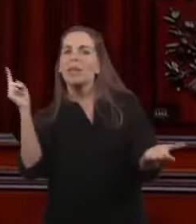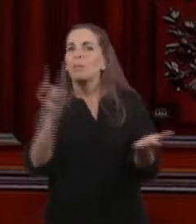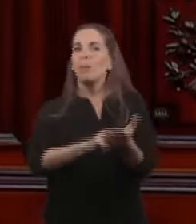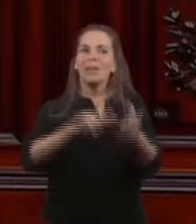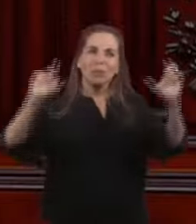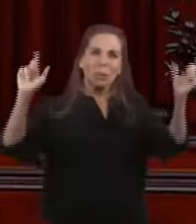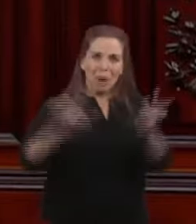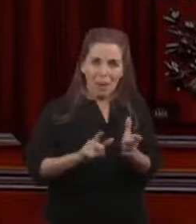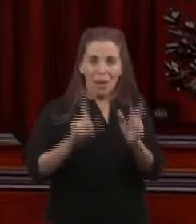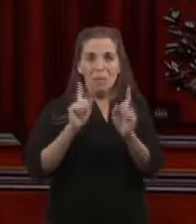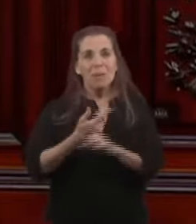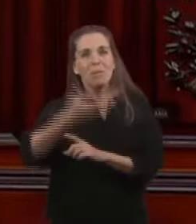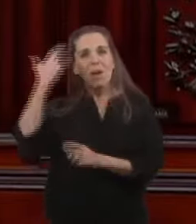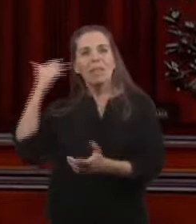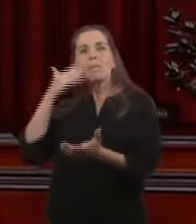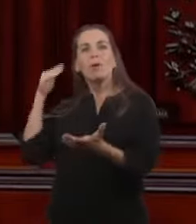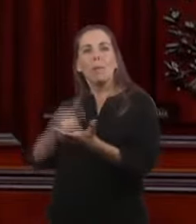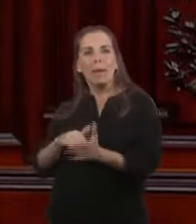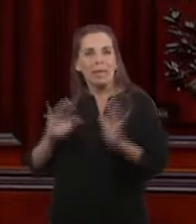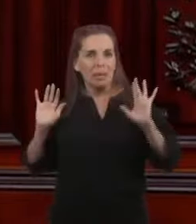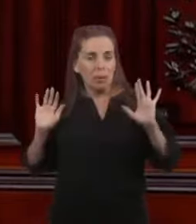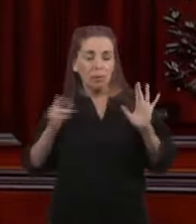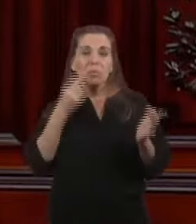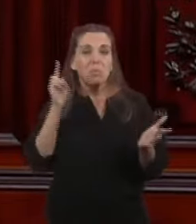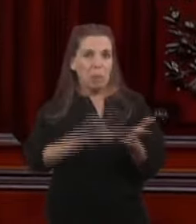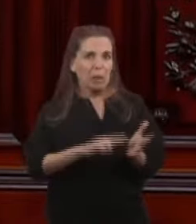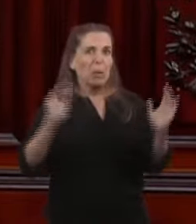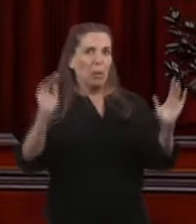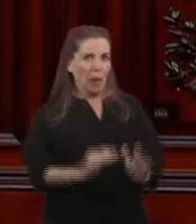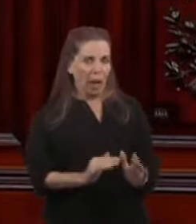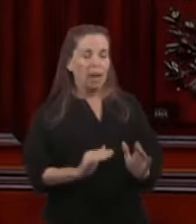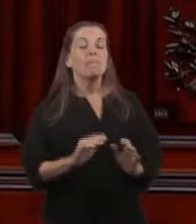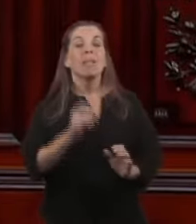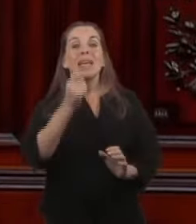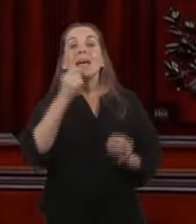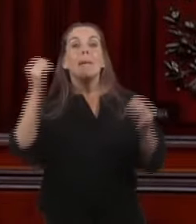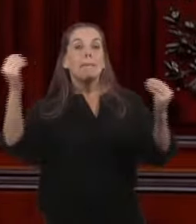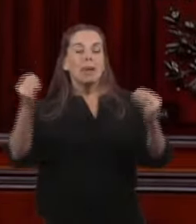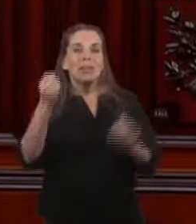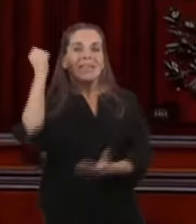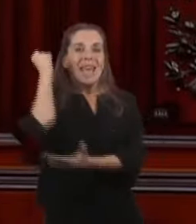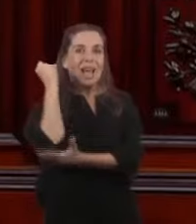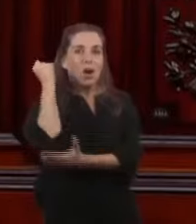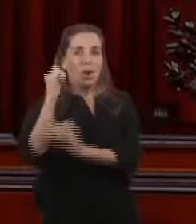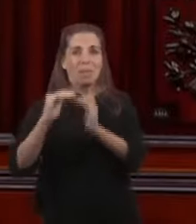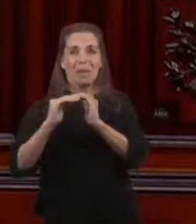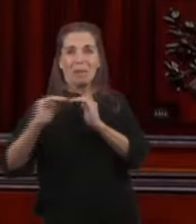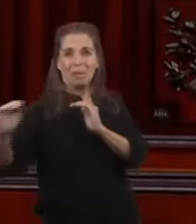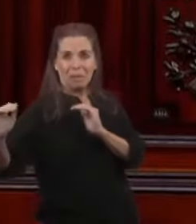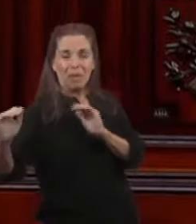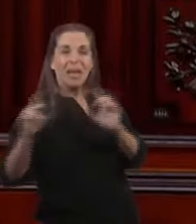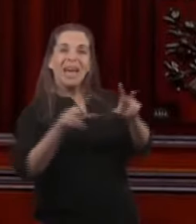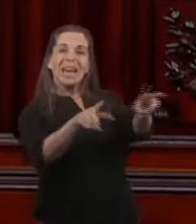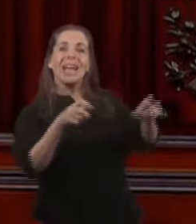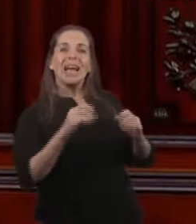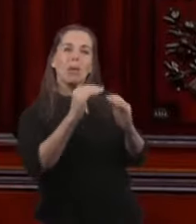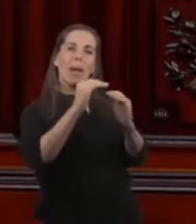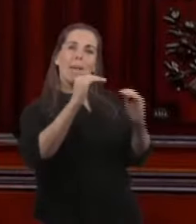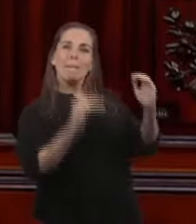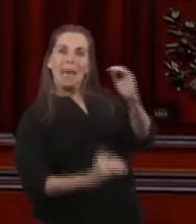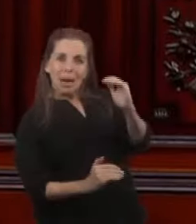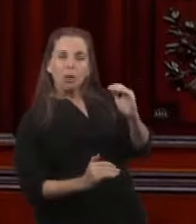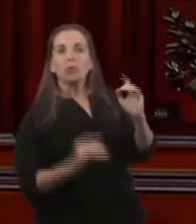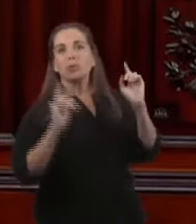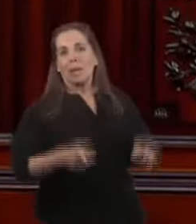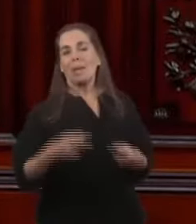hemos comprometido por otro lado si la economía no crece y los ingresos son menores a los estimados caerá